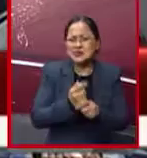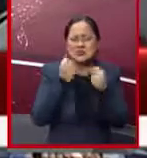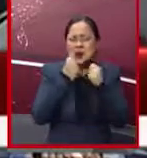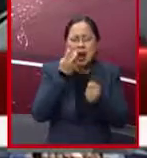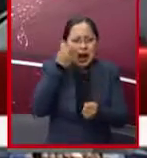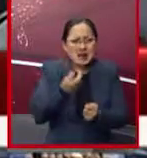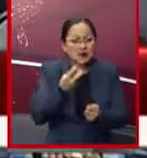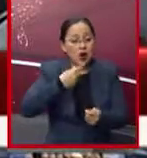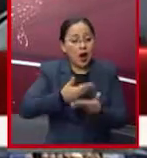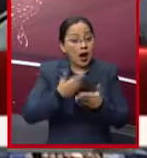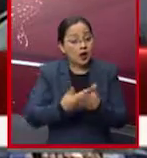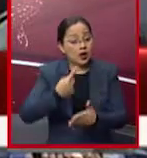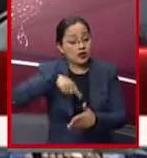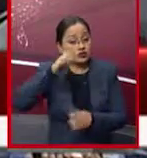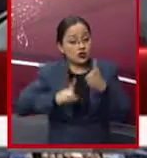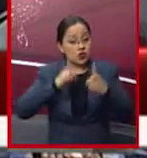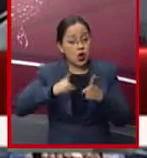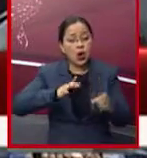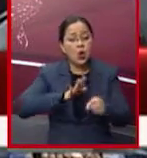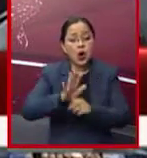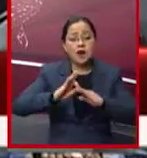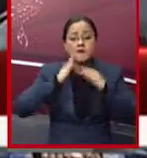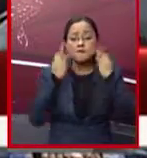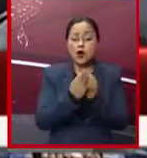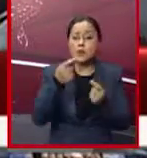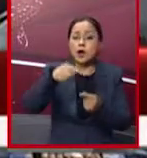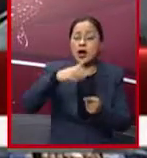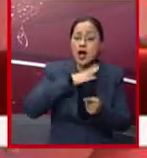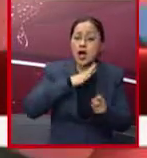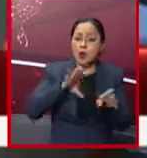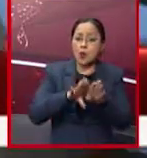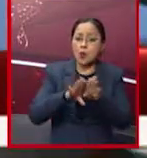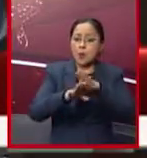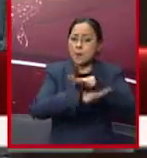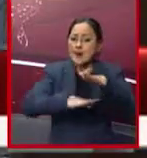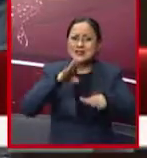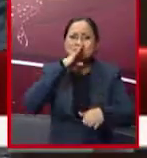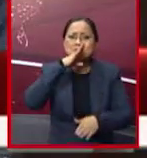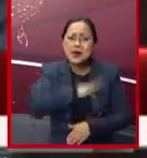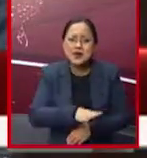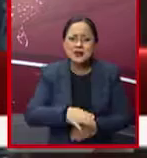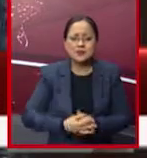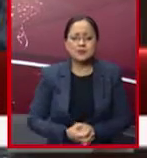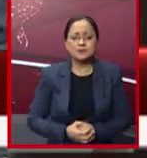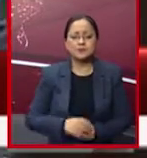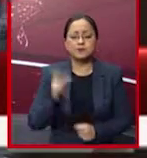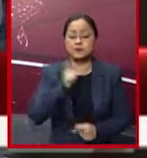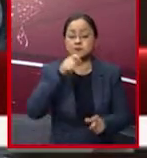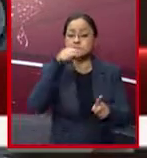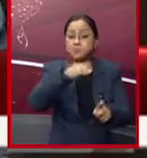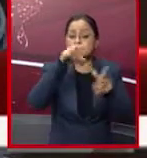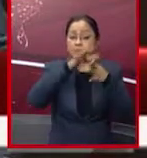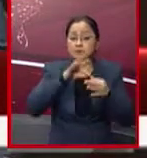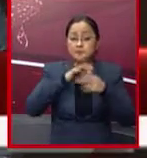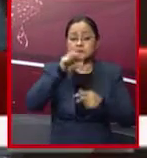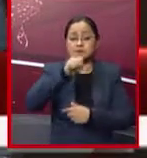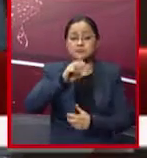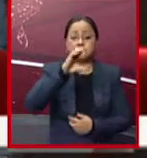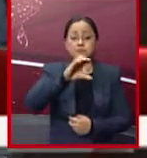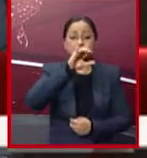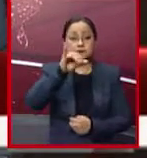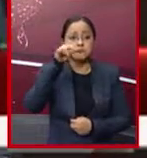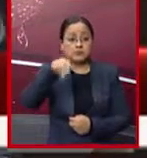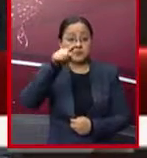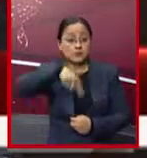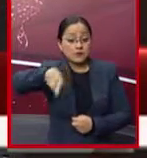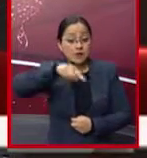estamos cuestionando es el acto que viene viciado de inicio. Es cuando señalan que la Suprema Corte de Justicia